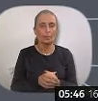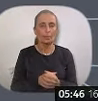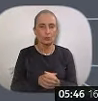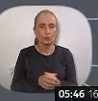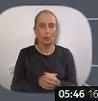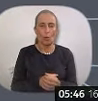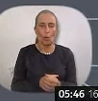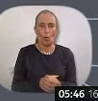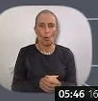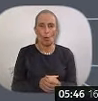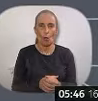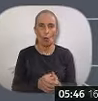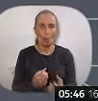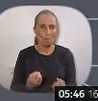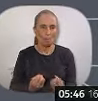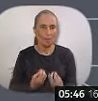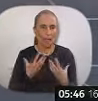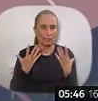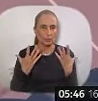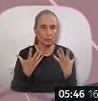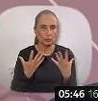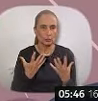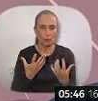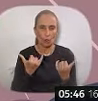¡Este arde con su pasión por ganar!